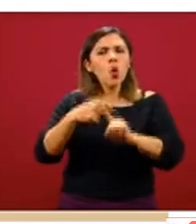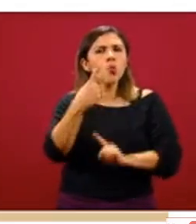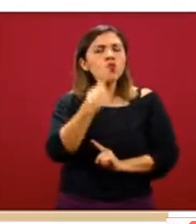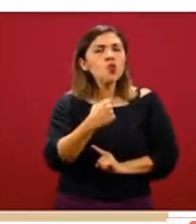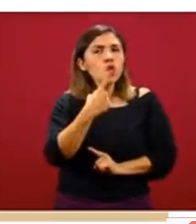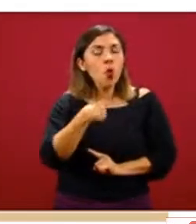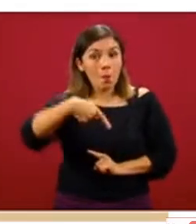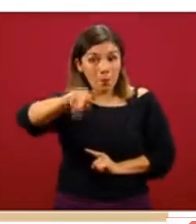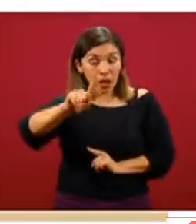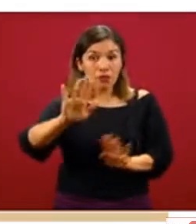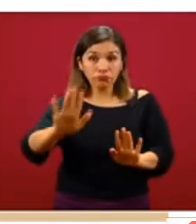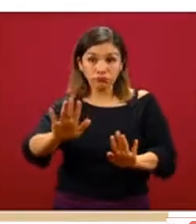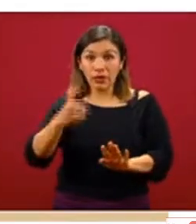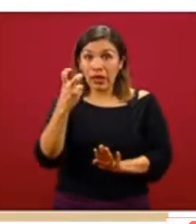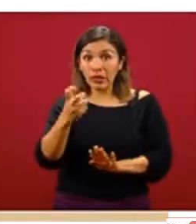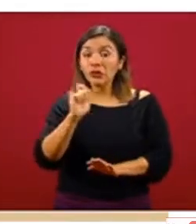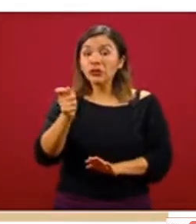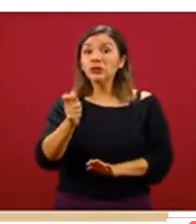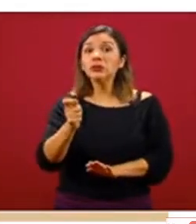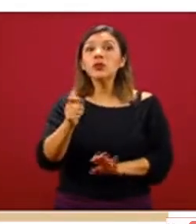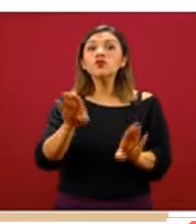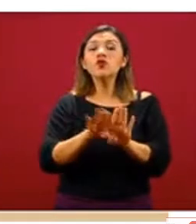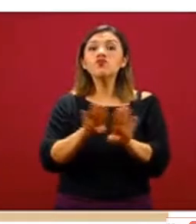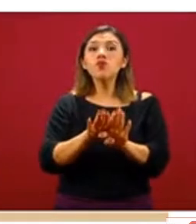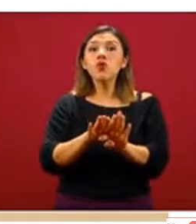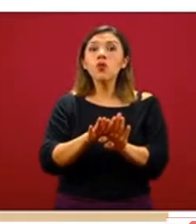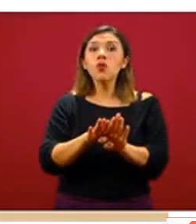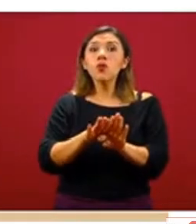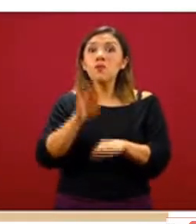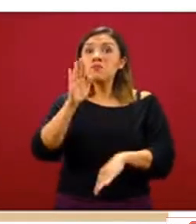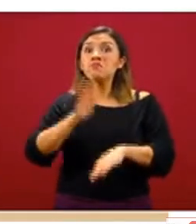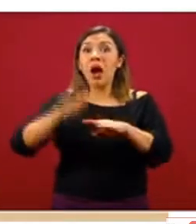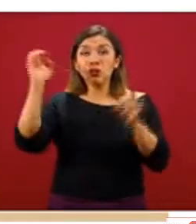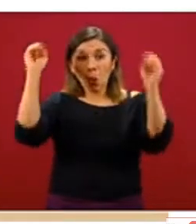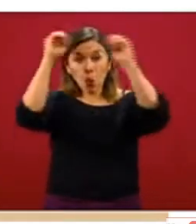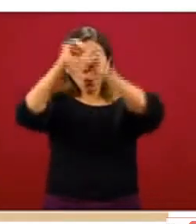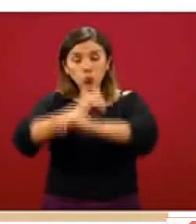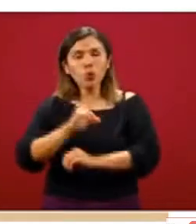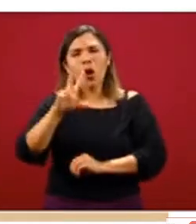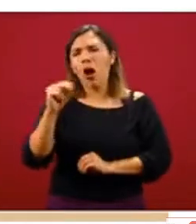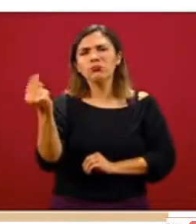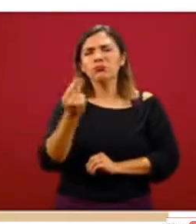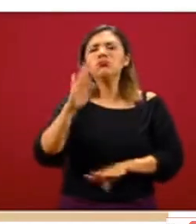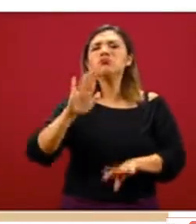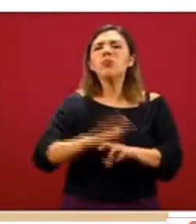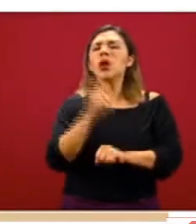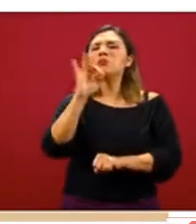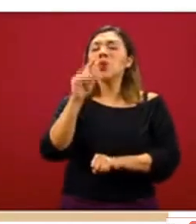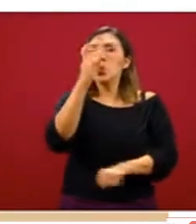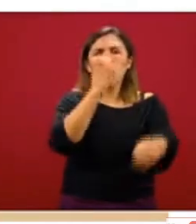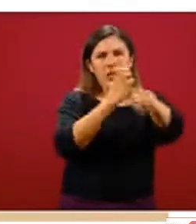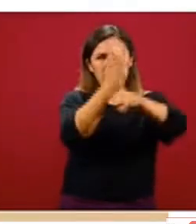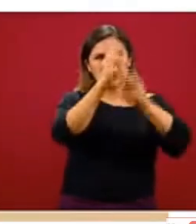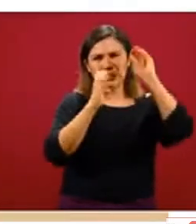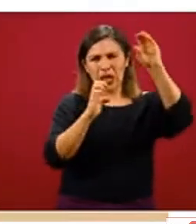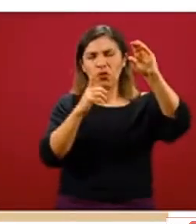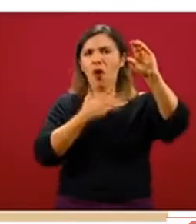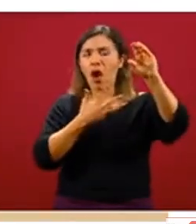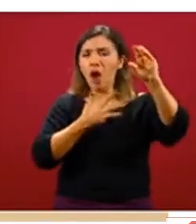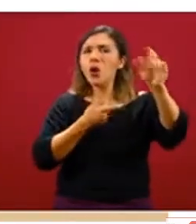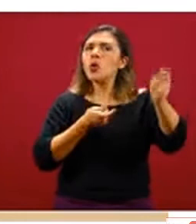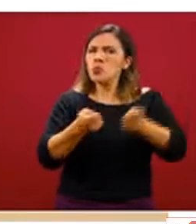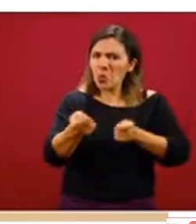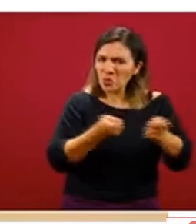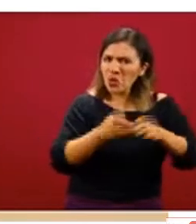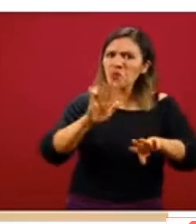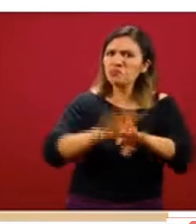pero recordemos que esto no necesariamente tiene que escalar a un color más oscuro, porque si en una entidad federativa empieza a haber control y